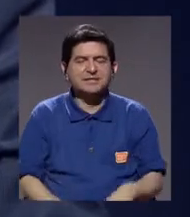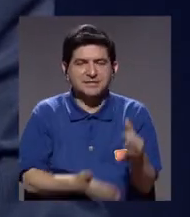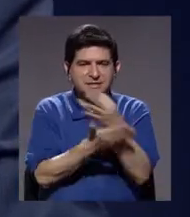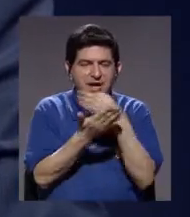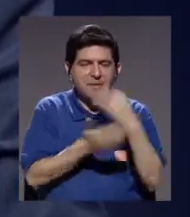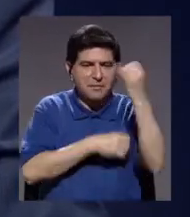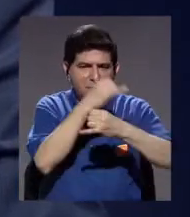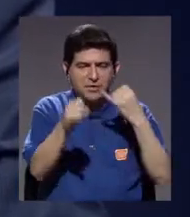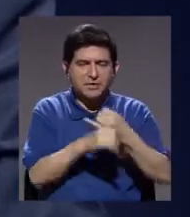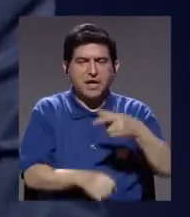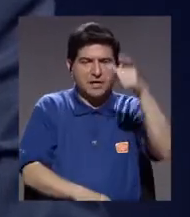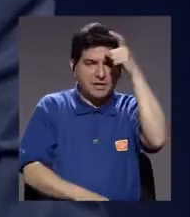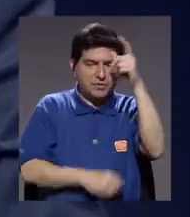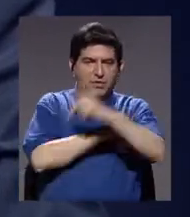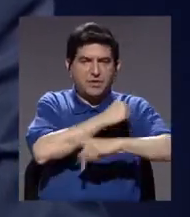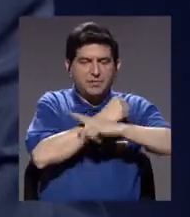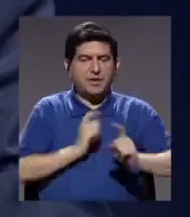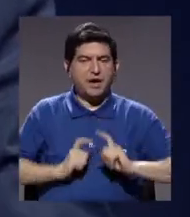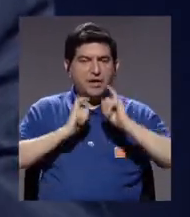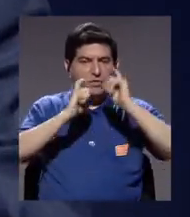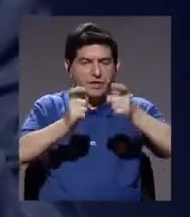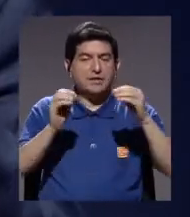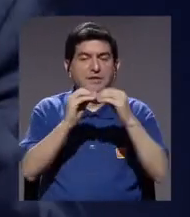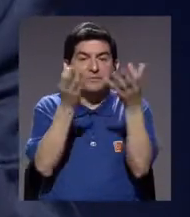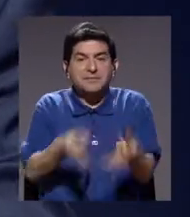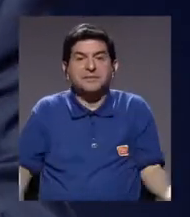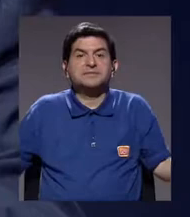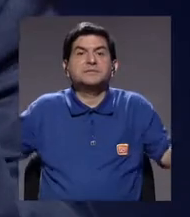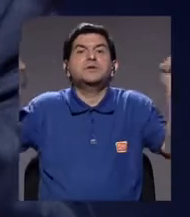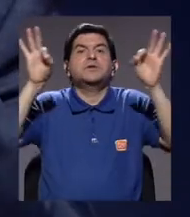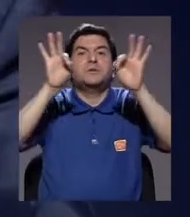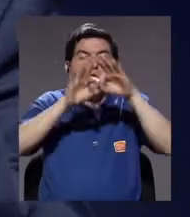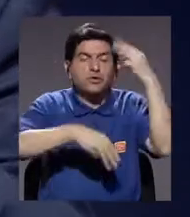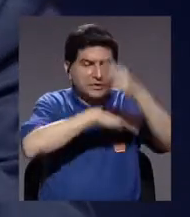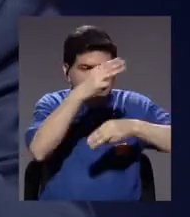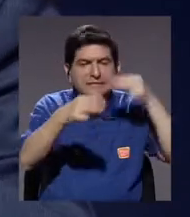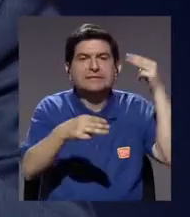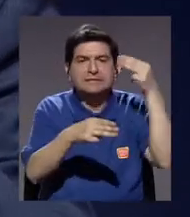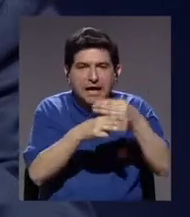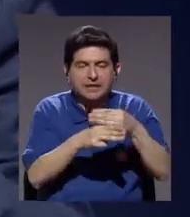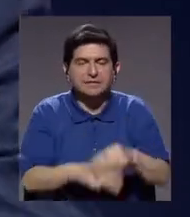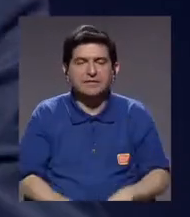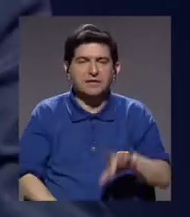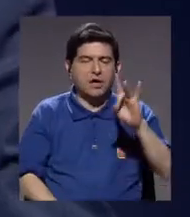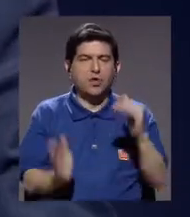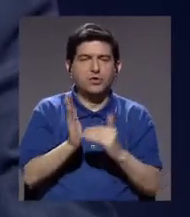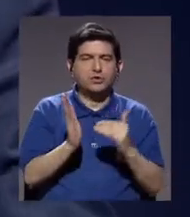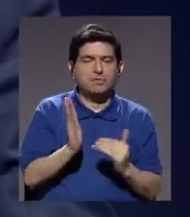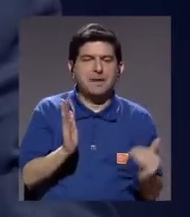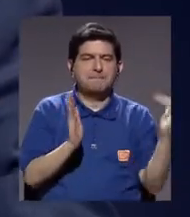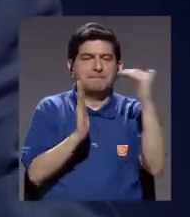Global, Turquía se ubica como el país donante más grande, más importante del mundo, con